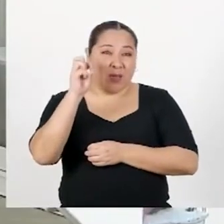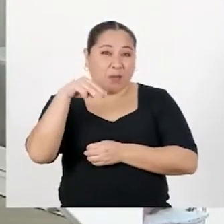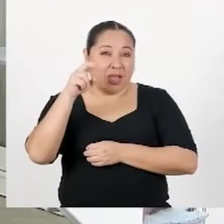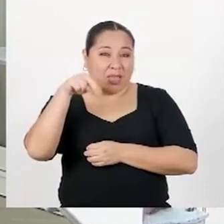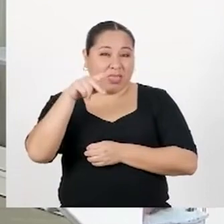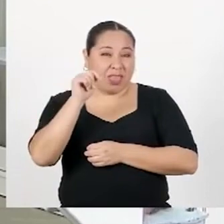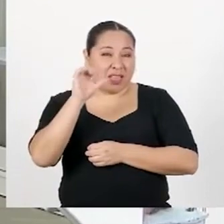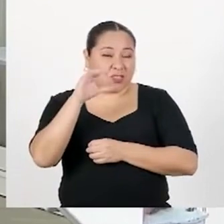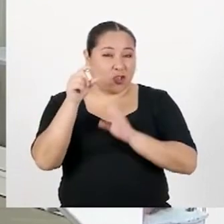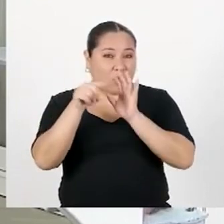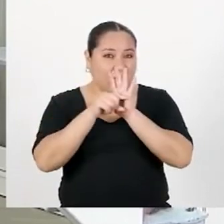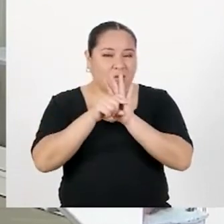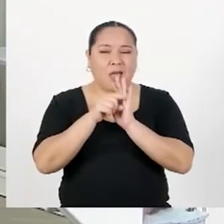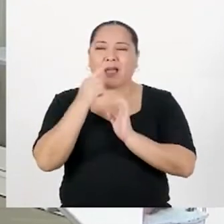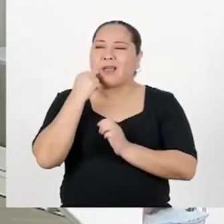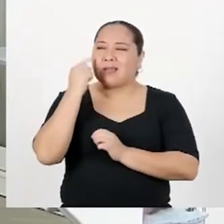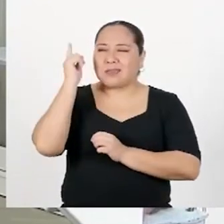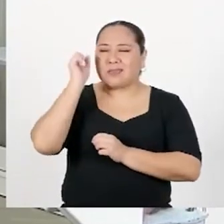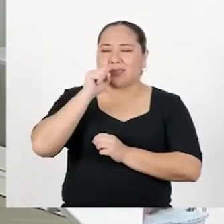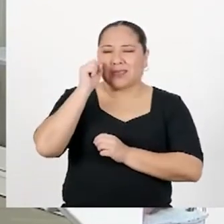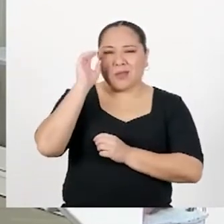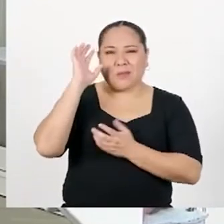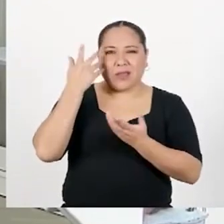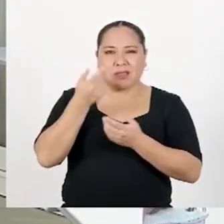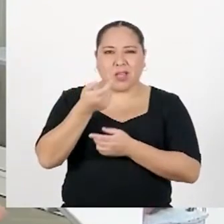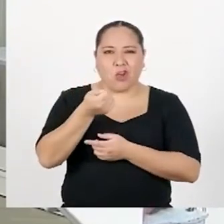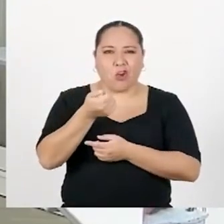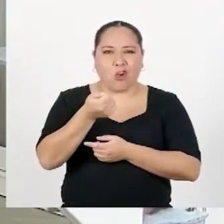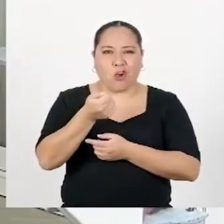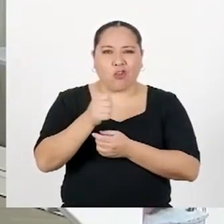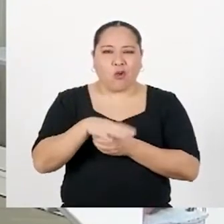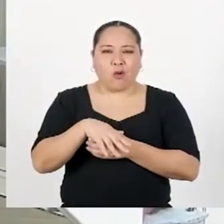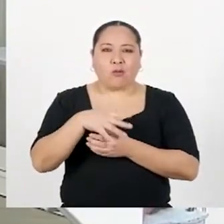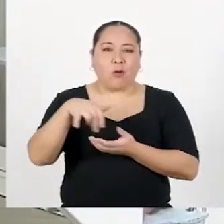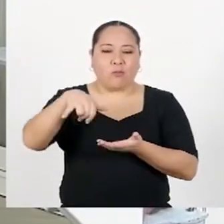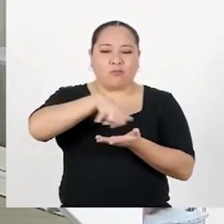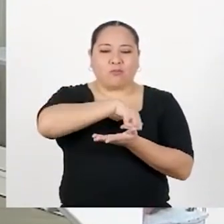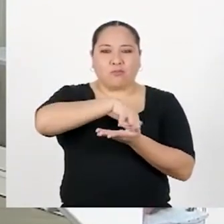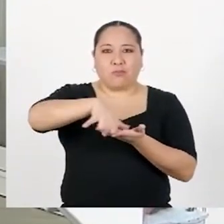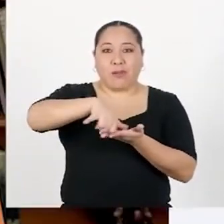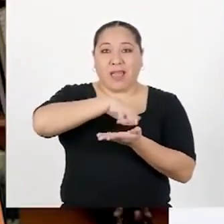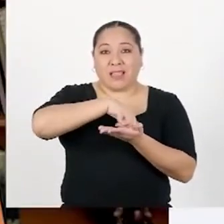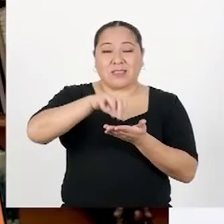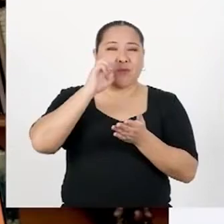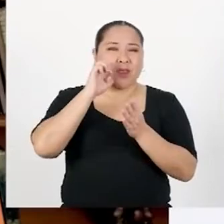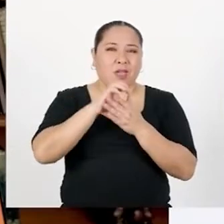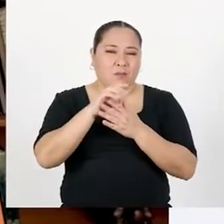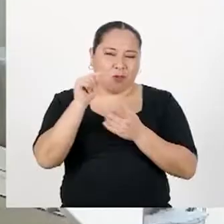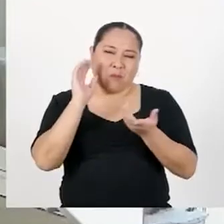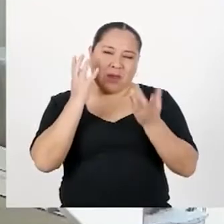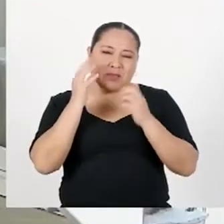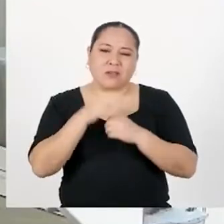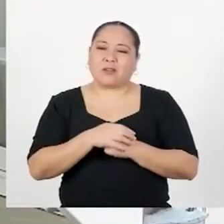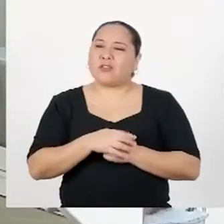Sí, se me ocurre hacer una analogía con el control de temperatura de una plancha, por ejemplo. ¿Cómo